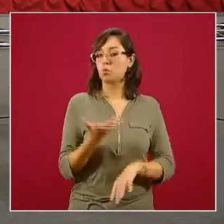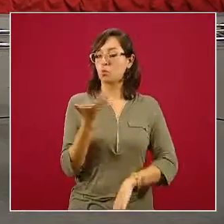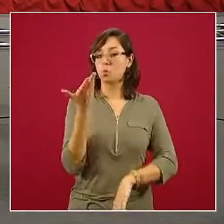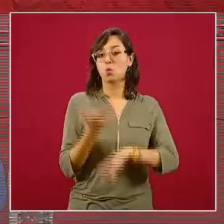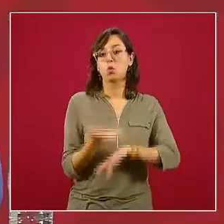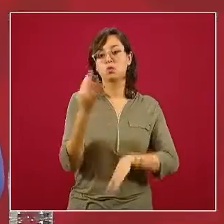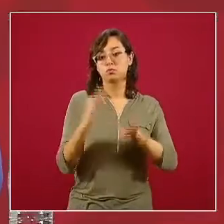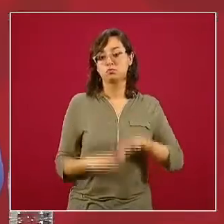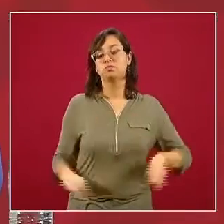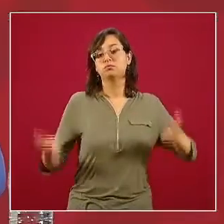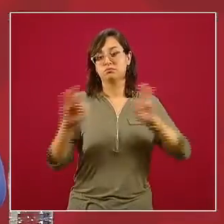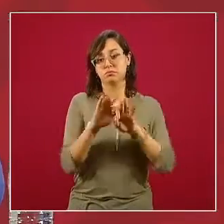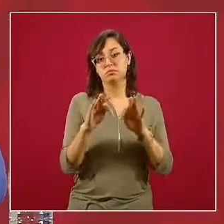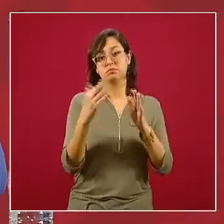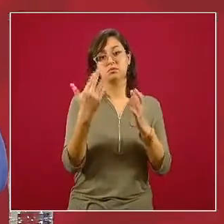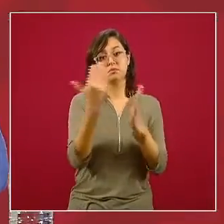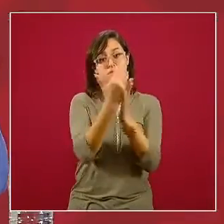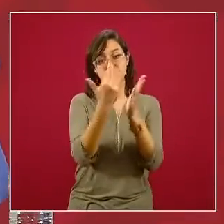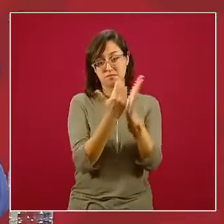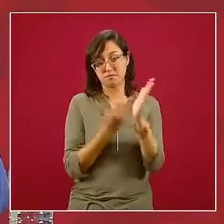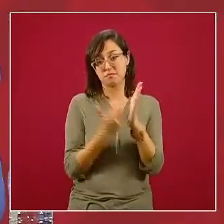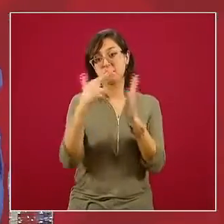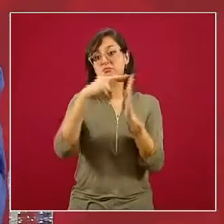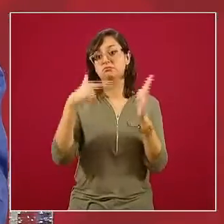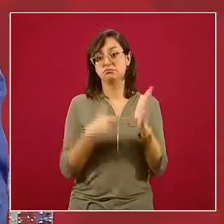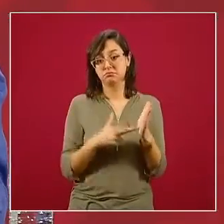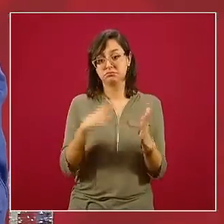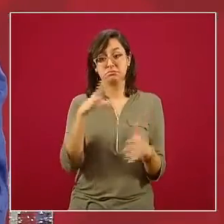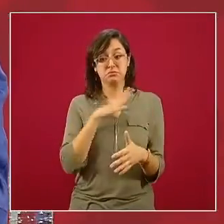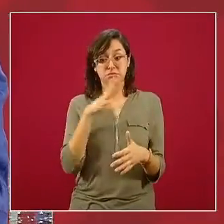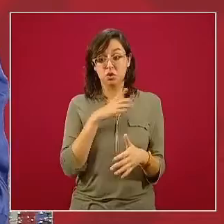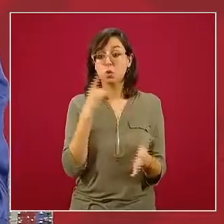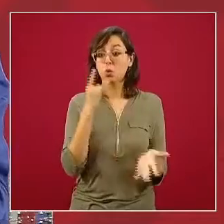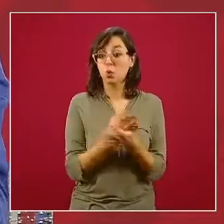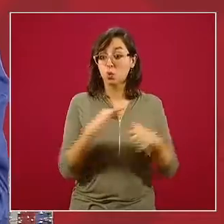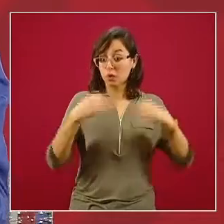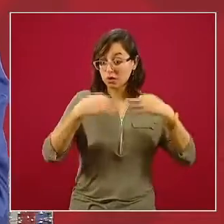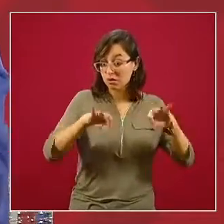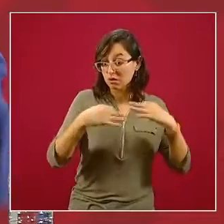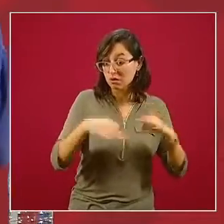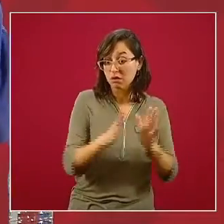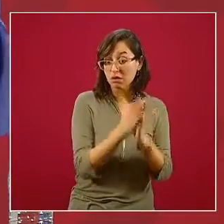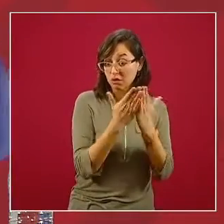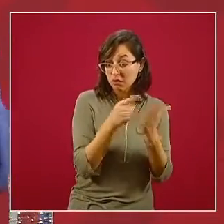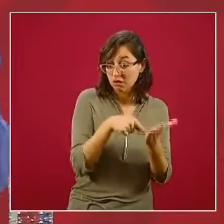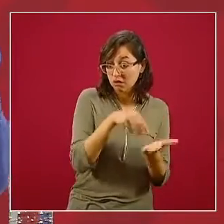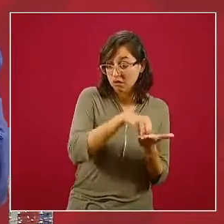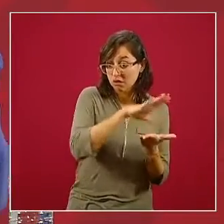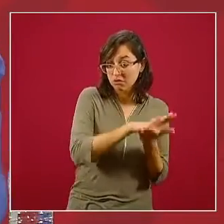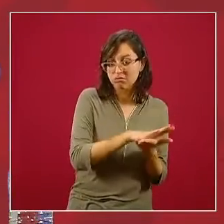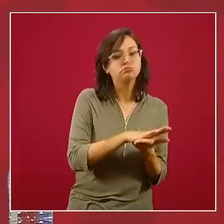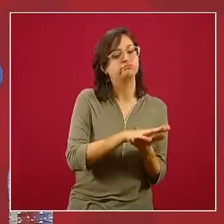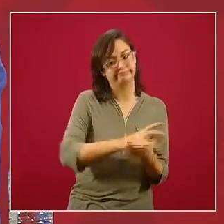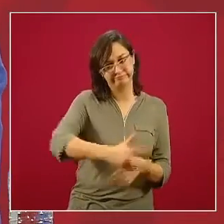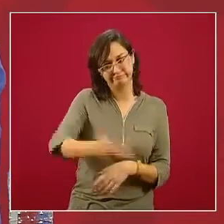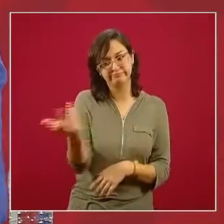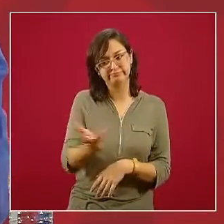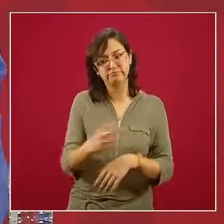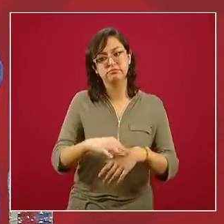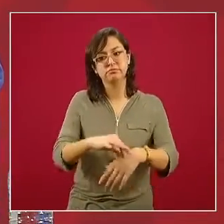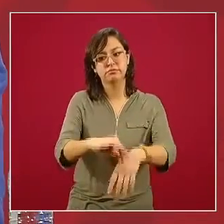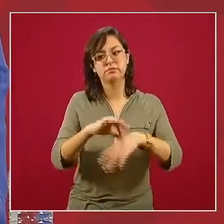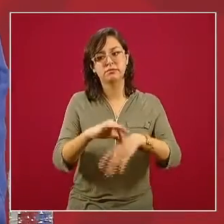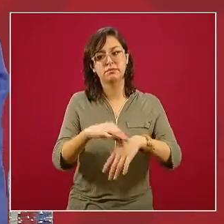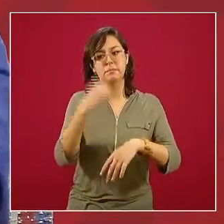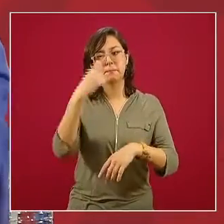indispensable que estos protocolos existan, no como letra, no nada más en un libro, sino estén implantadas las actividades